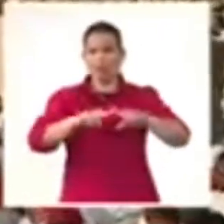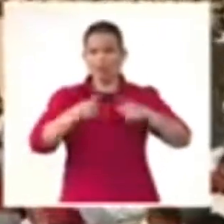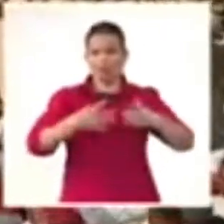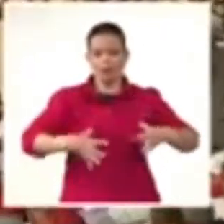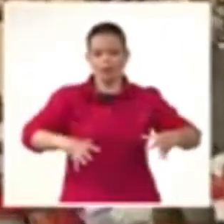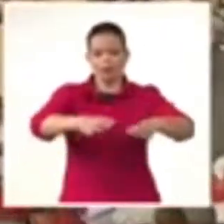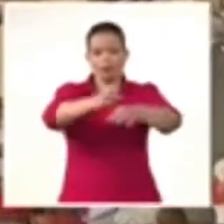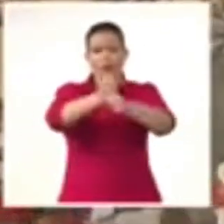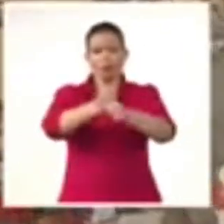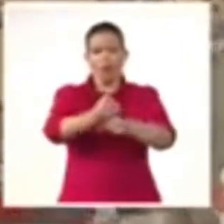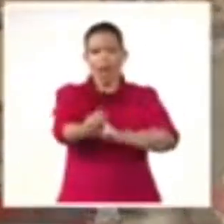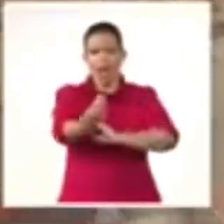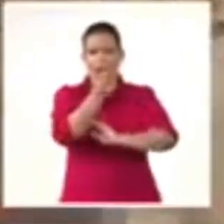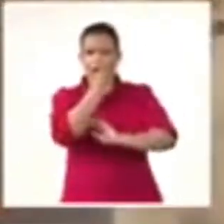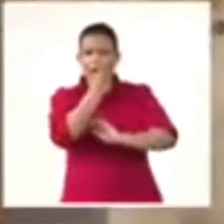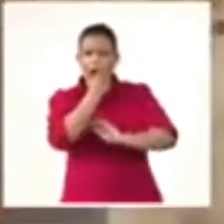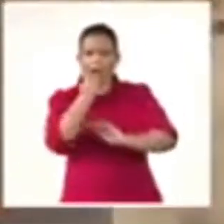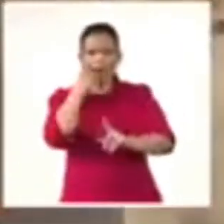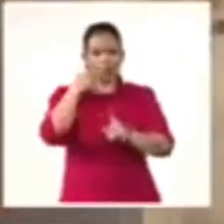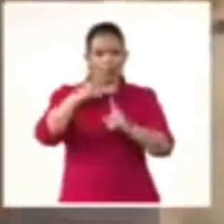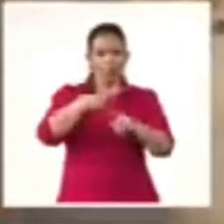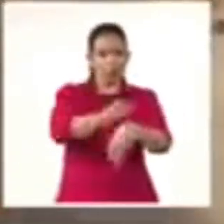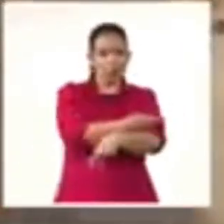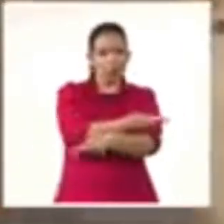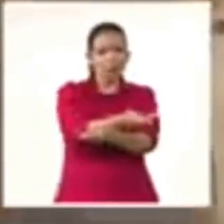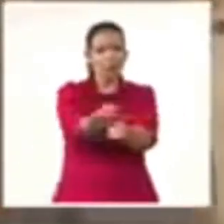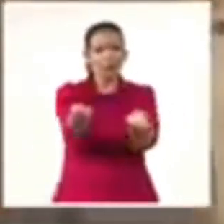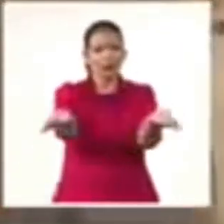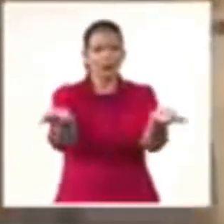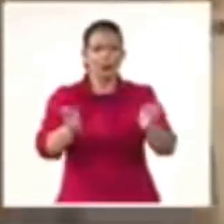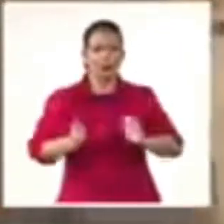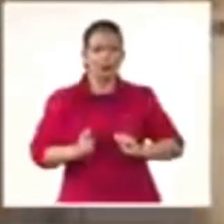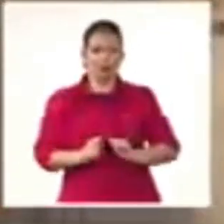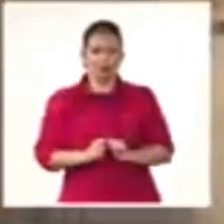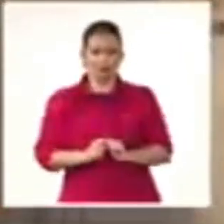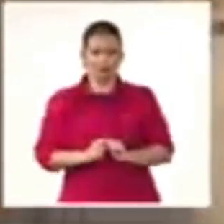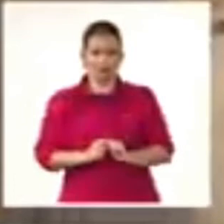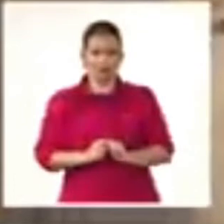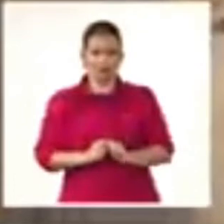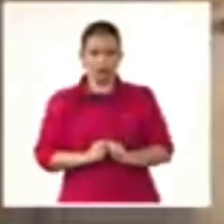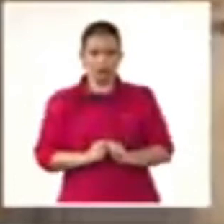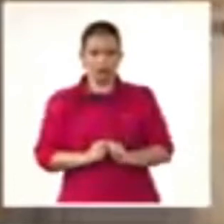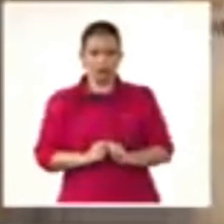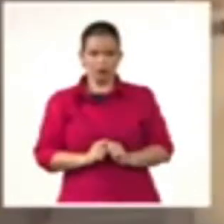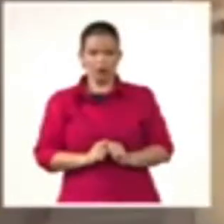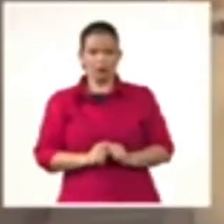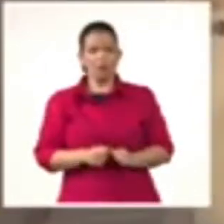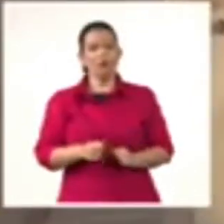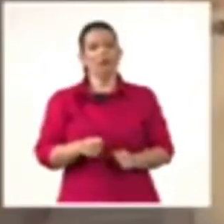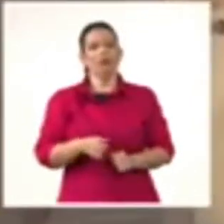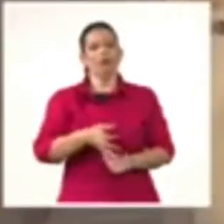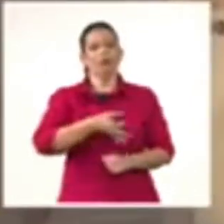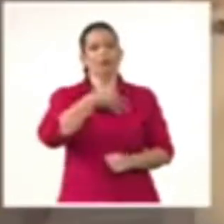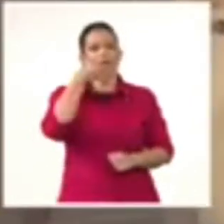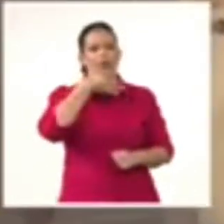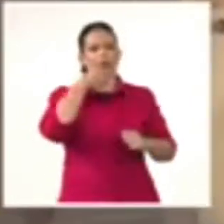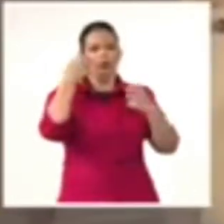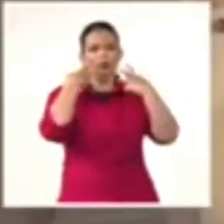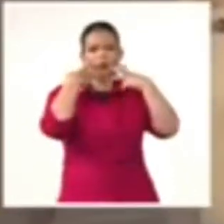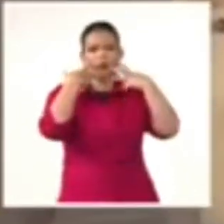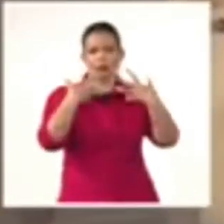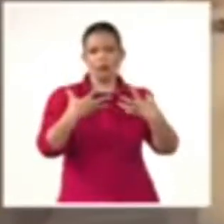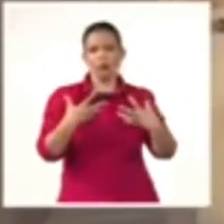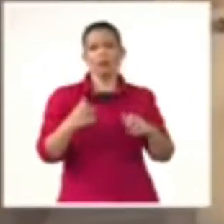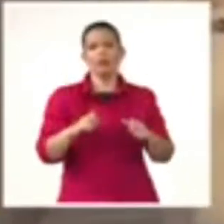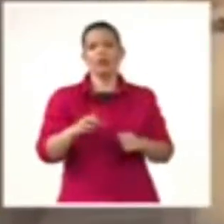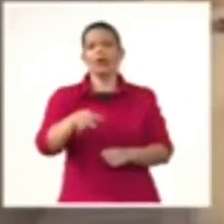insumos sensibles para el consumo de la población. Por citar solo los más significativos, nos llegaron valiosos cargamentos